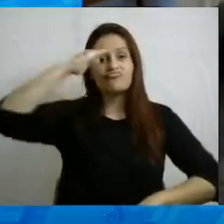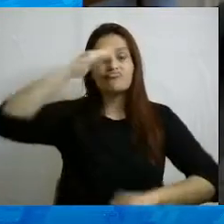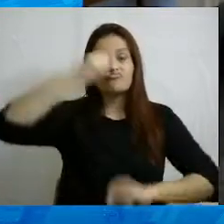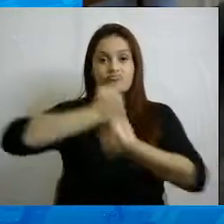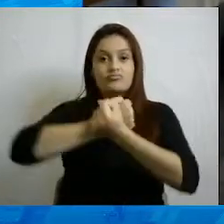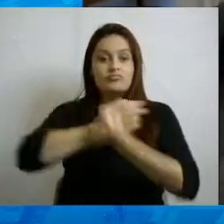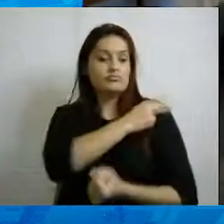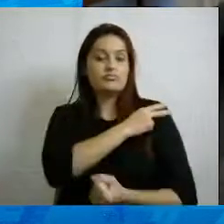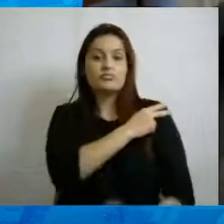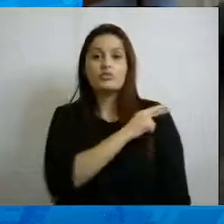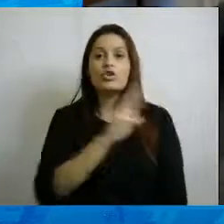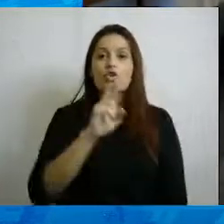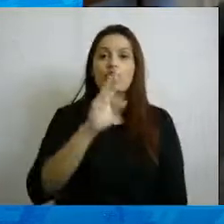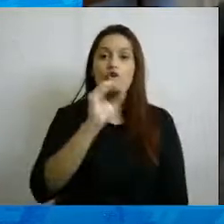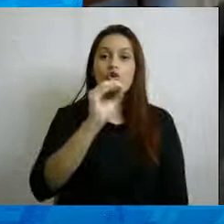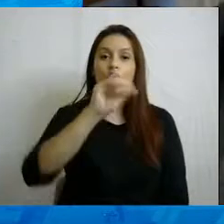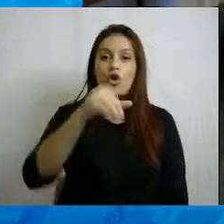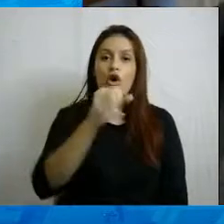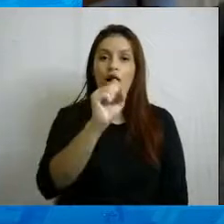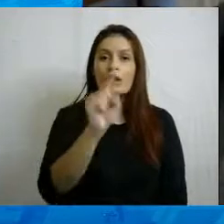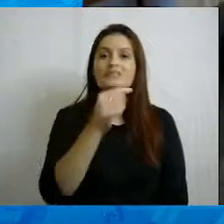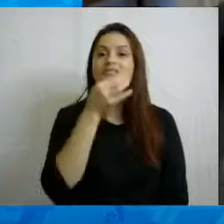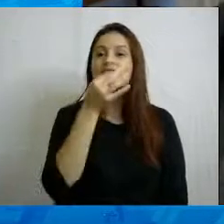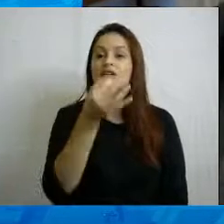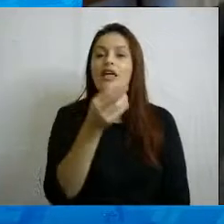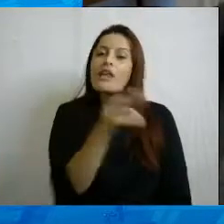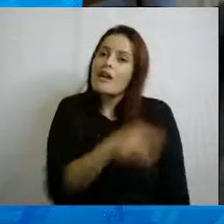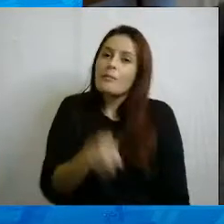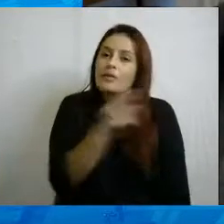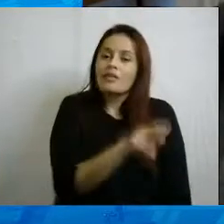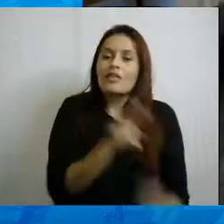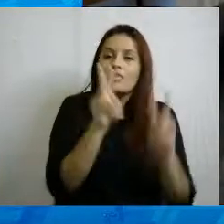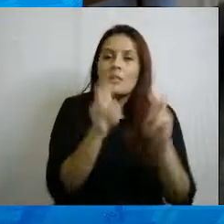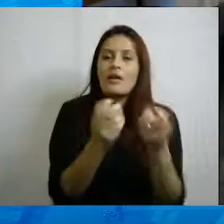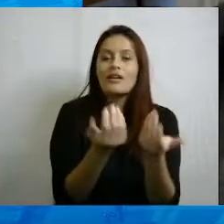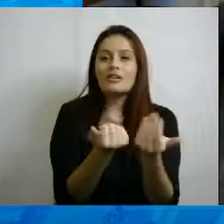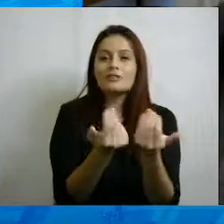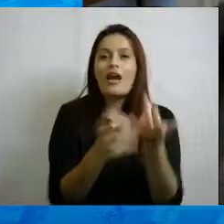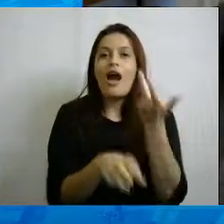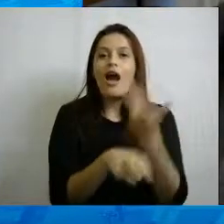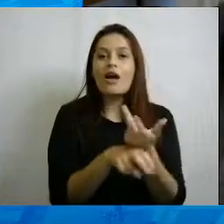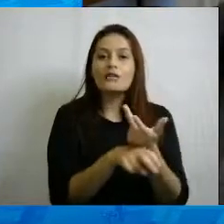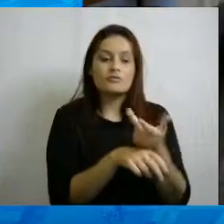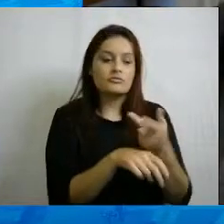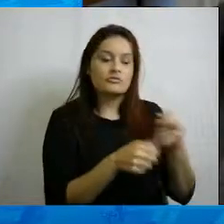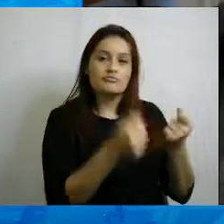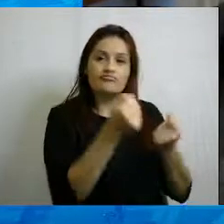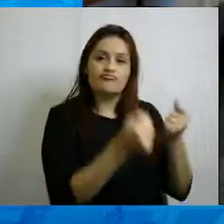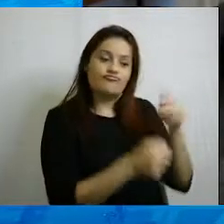Reforzamos también la necesidad de que exista una patrulla de